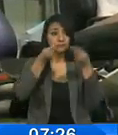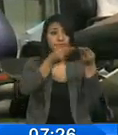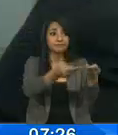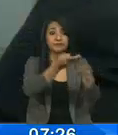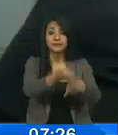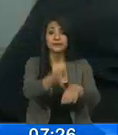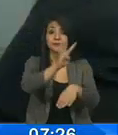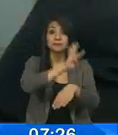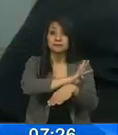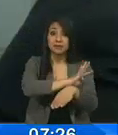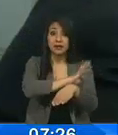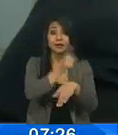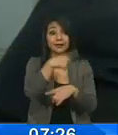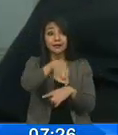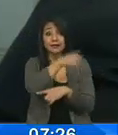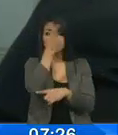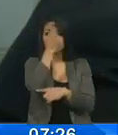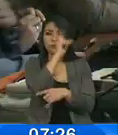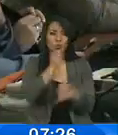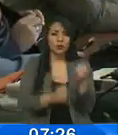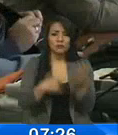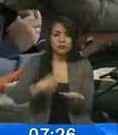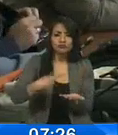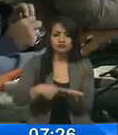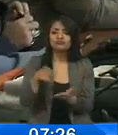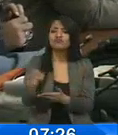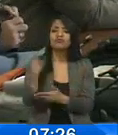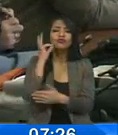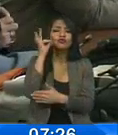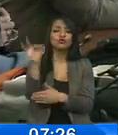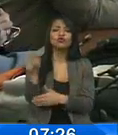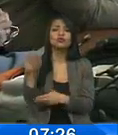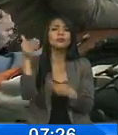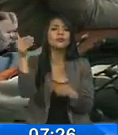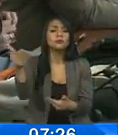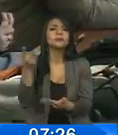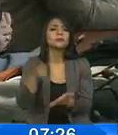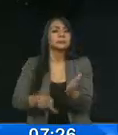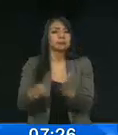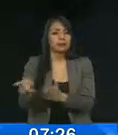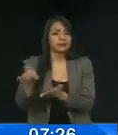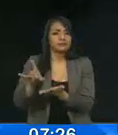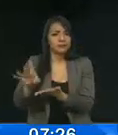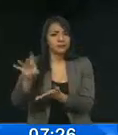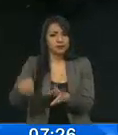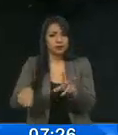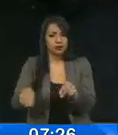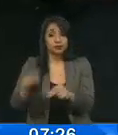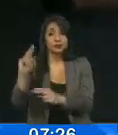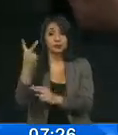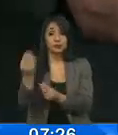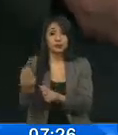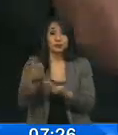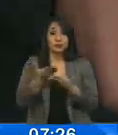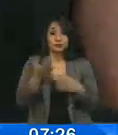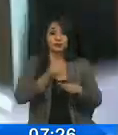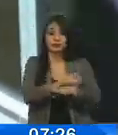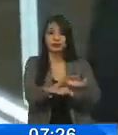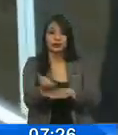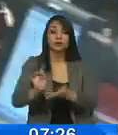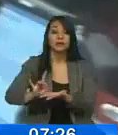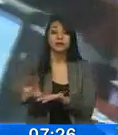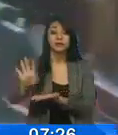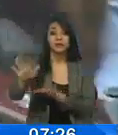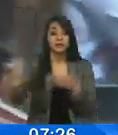Legislatura, que deberá tomar la decisión final en torno al futuro político de Norma Vallejo. Este es el segundo informe que se emite con una recomendación de